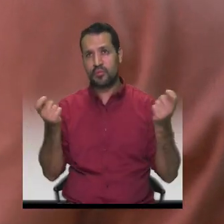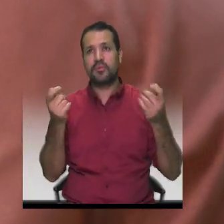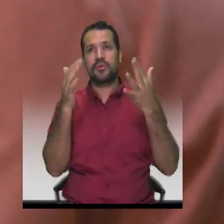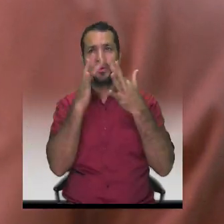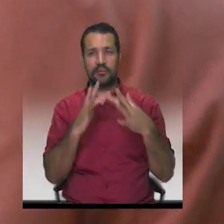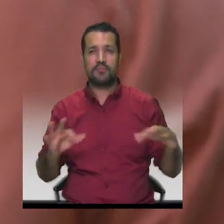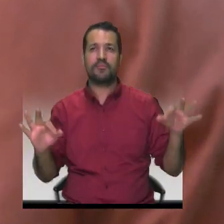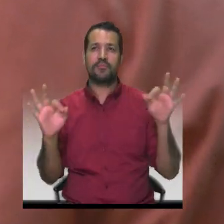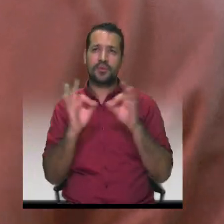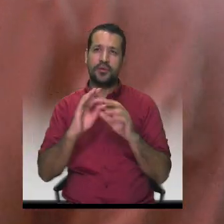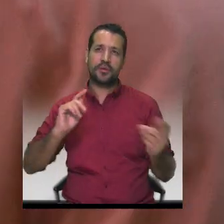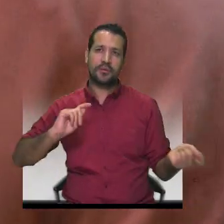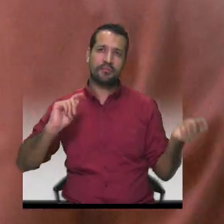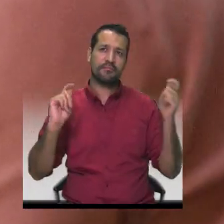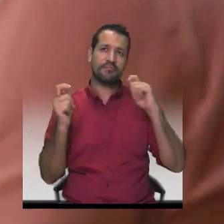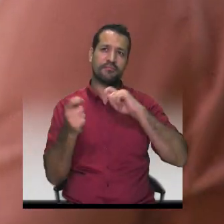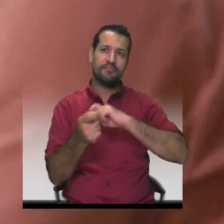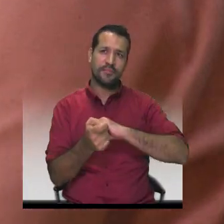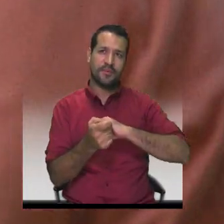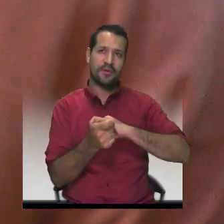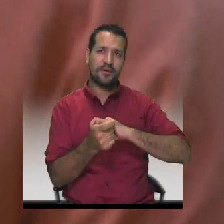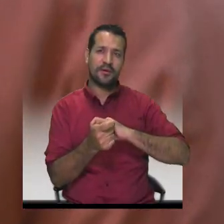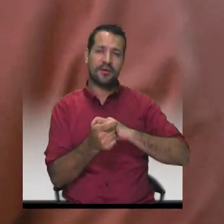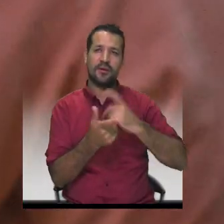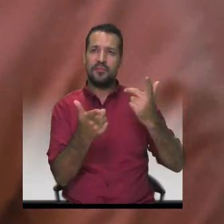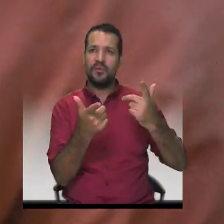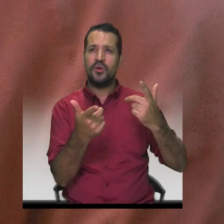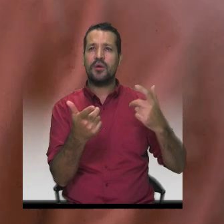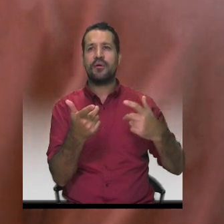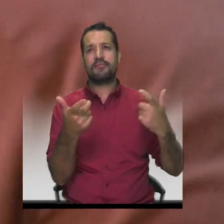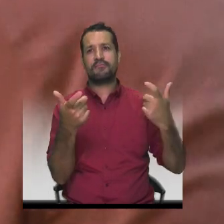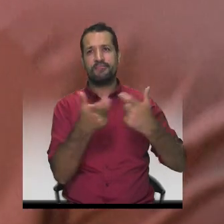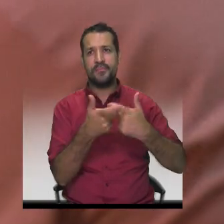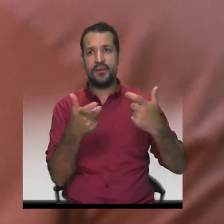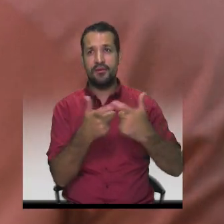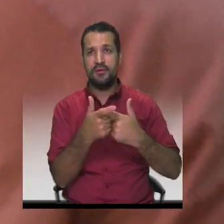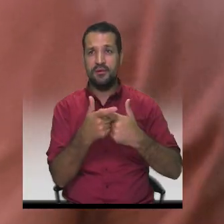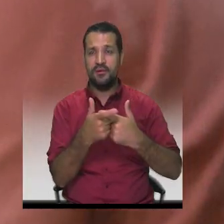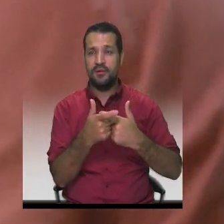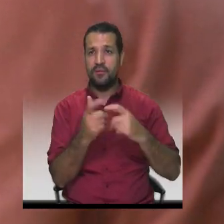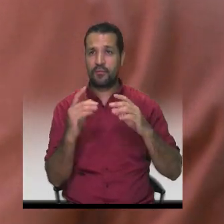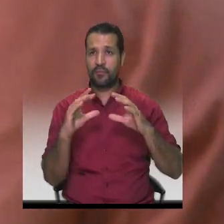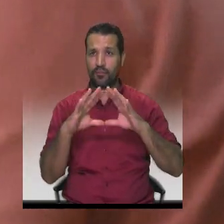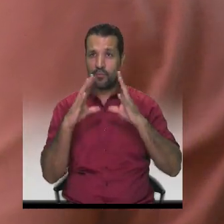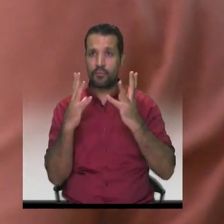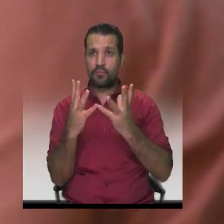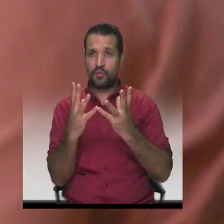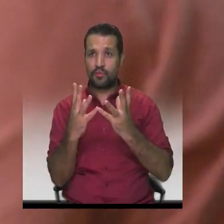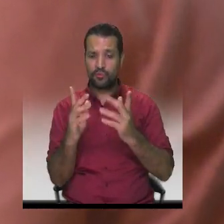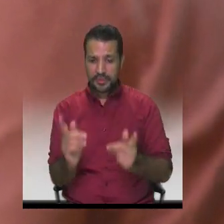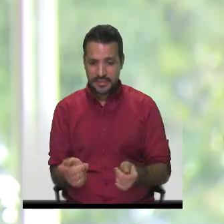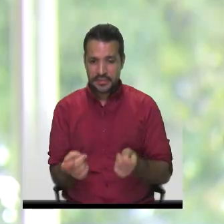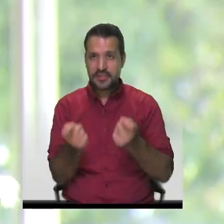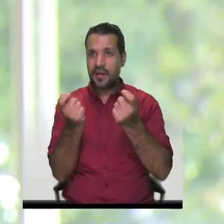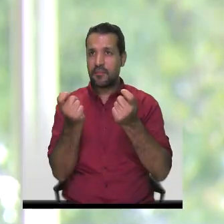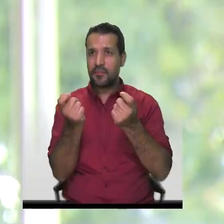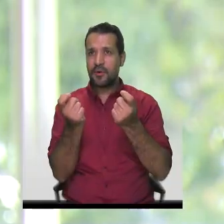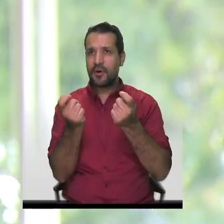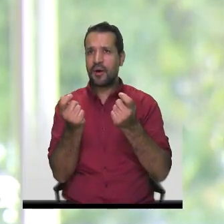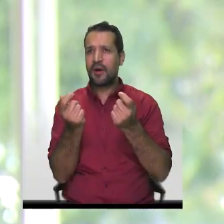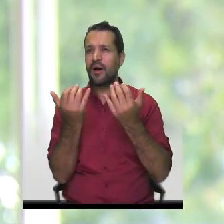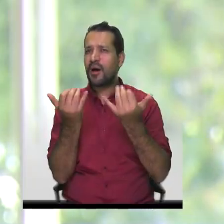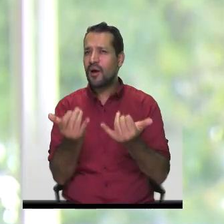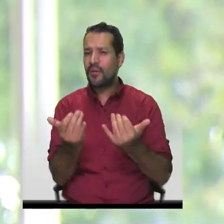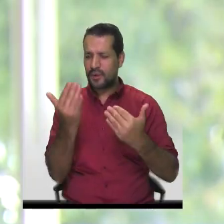transiciones energéticas que vivimos o lo que sea. No vamos a salvar el mundo, sino que tenemos que actuar y comprender